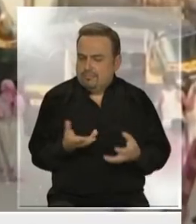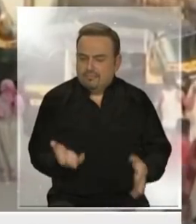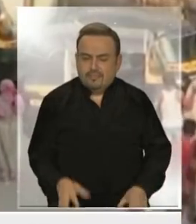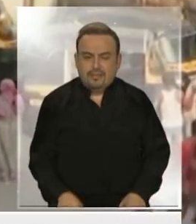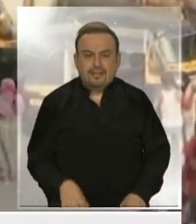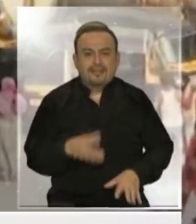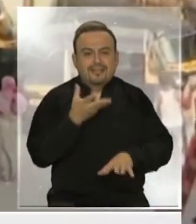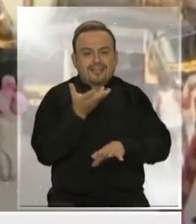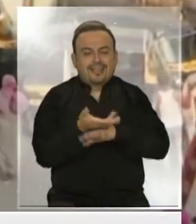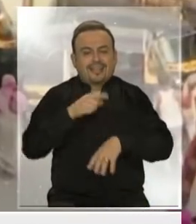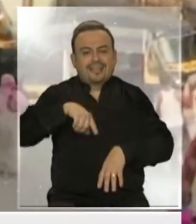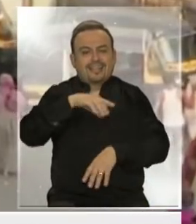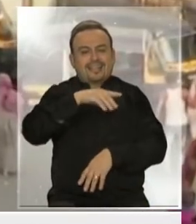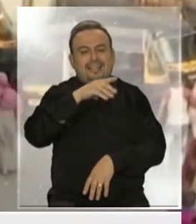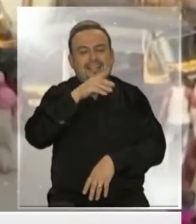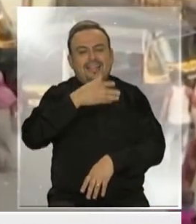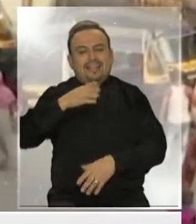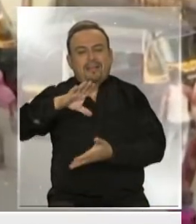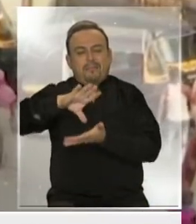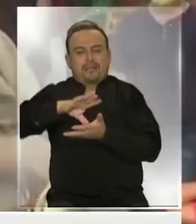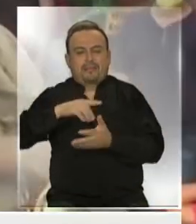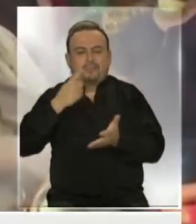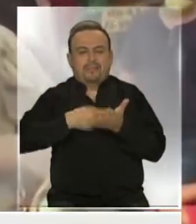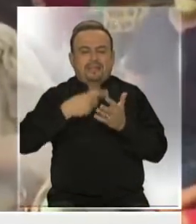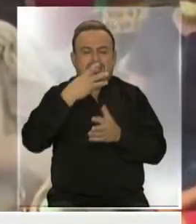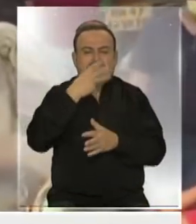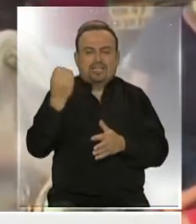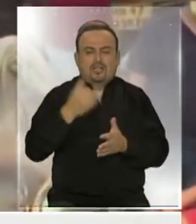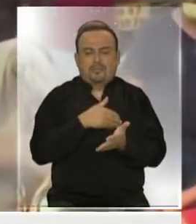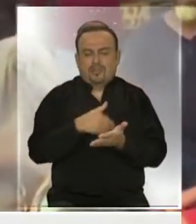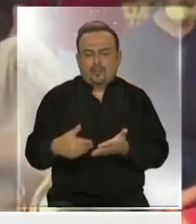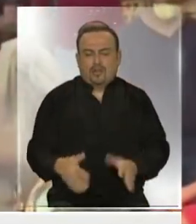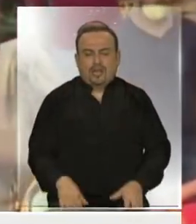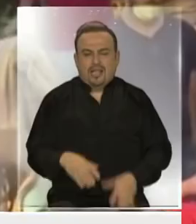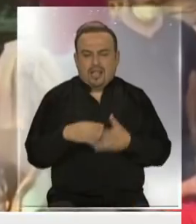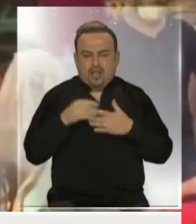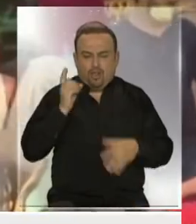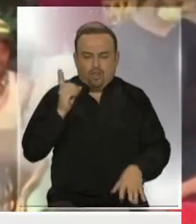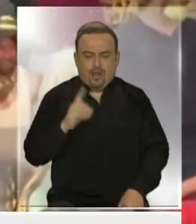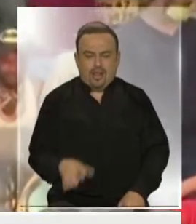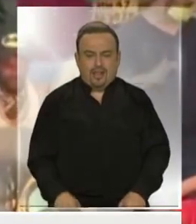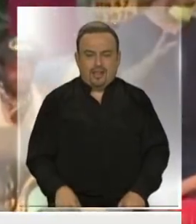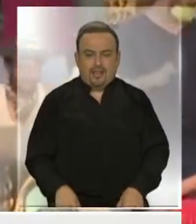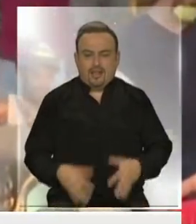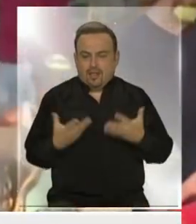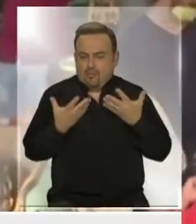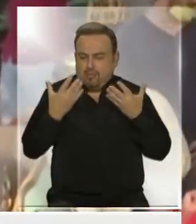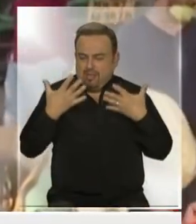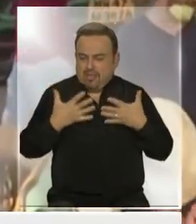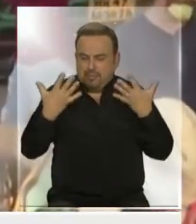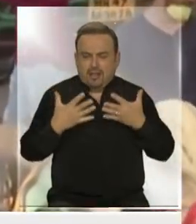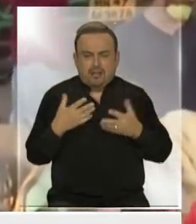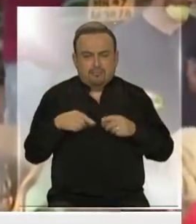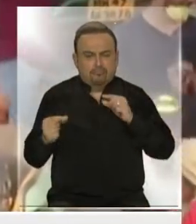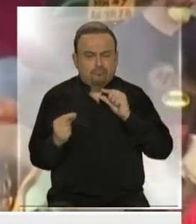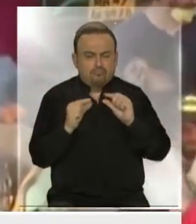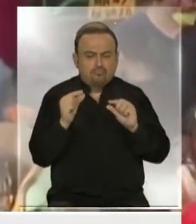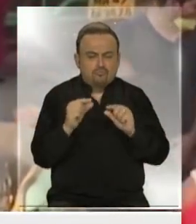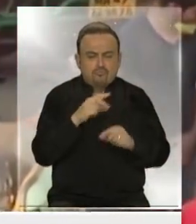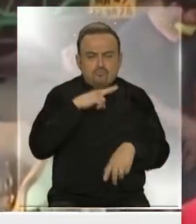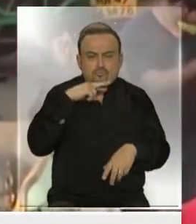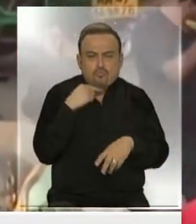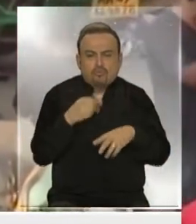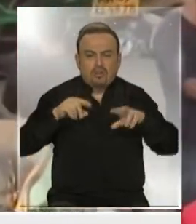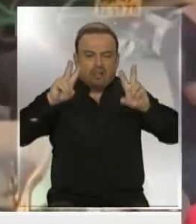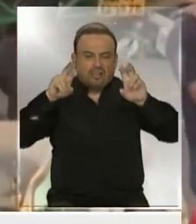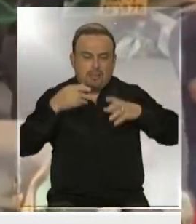país donde hay 1300 millones de habitantes como van a ver solamente 10 mil casos de contagio y un poco más de 300 muertes por este